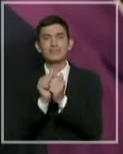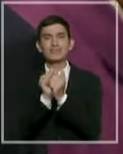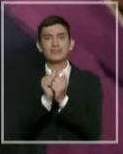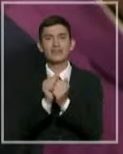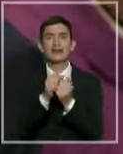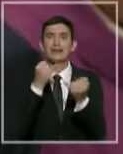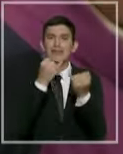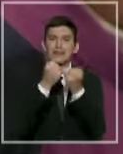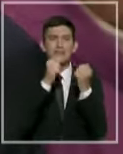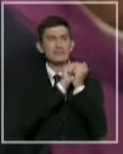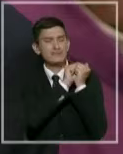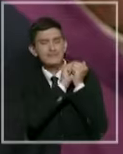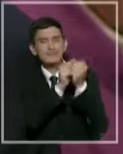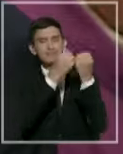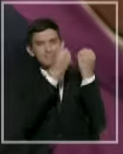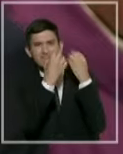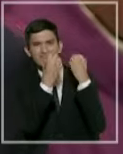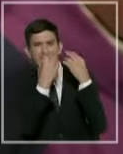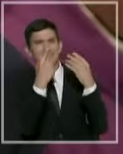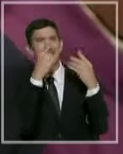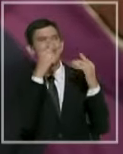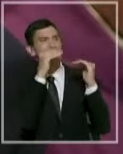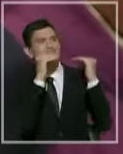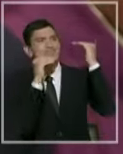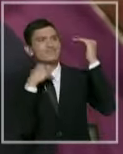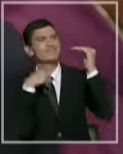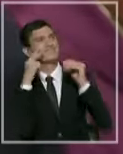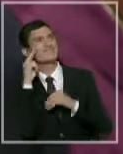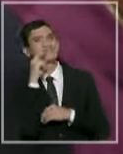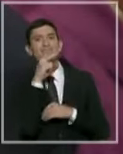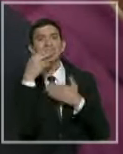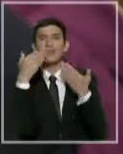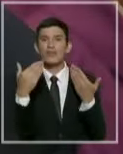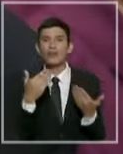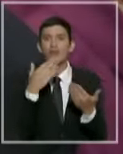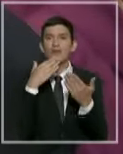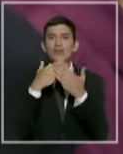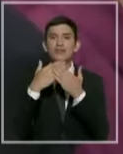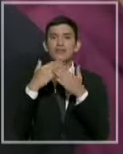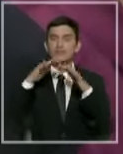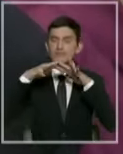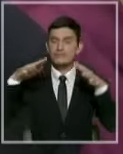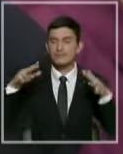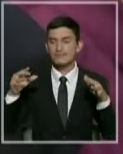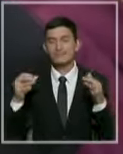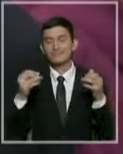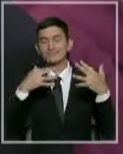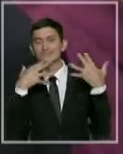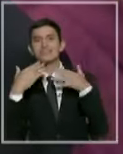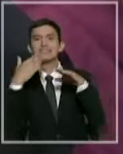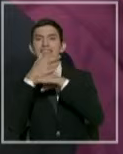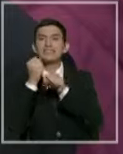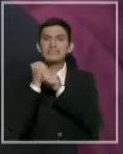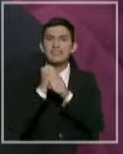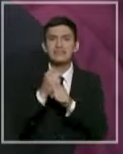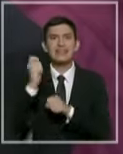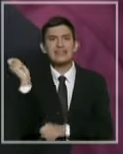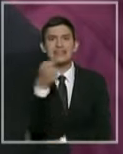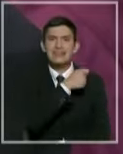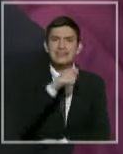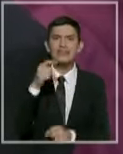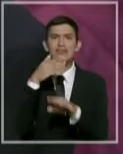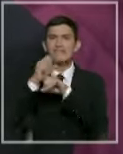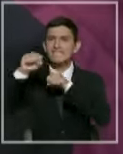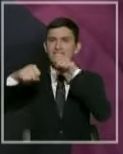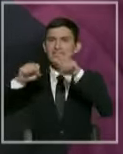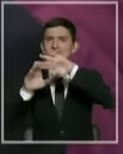mi mentor y mi más grande ídolo. Ahora, ¿quién nos va a despertar con agua para ir a andar a caballo o a jugar al torito, tenis o ir a andar en bici hasta